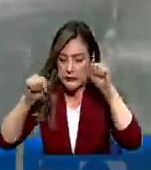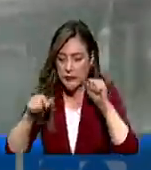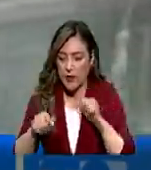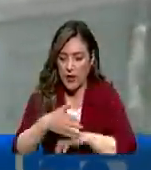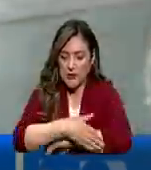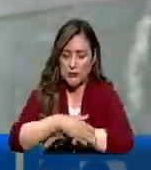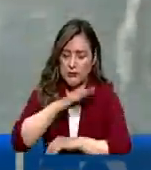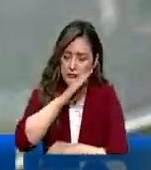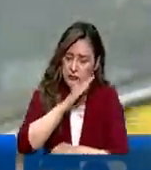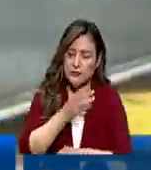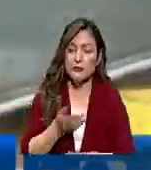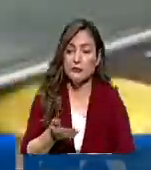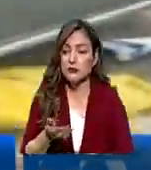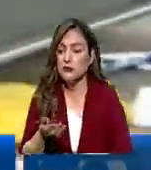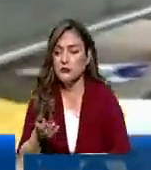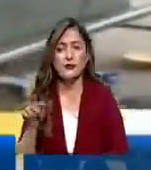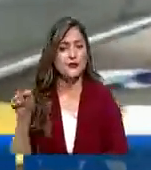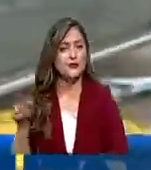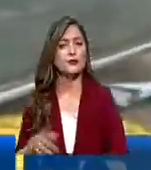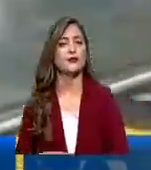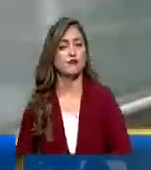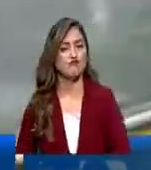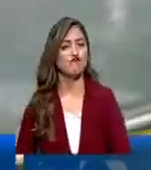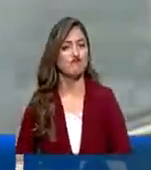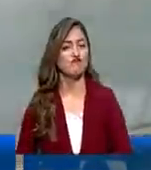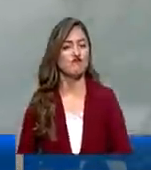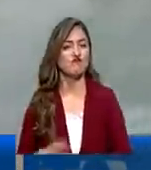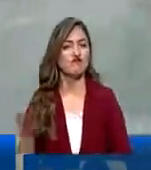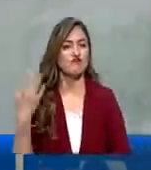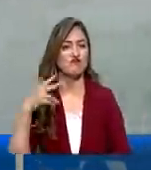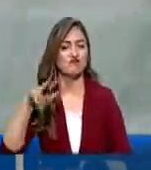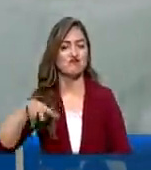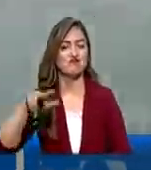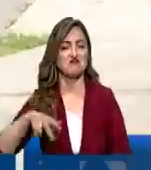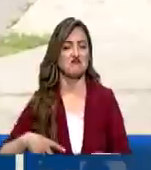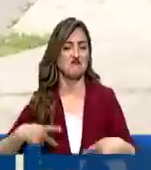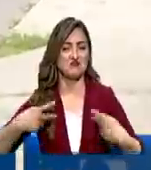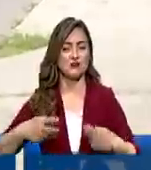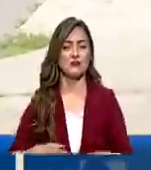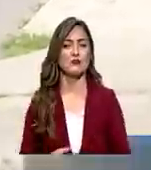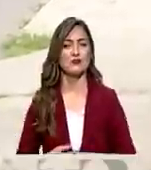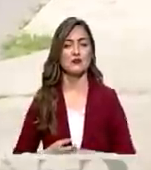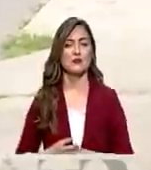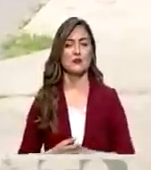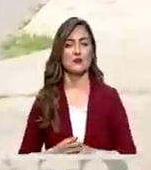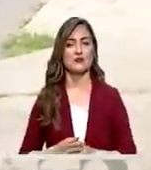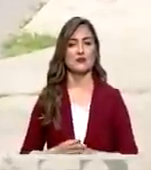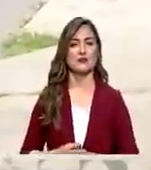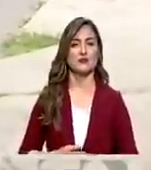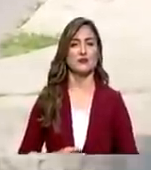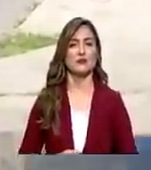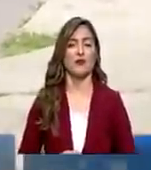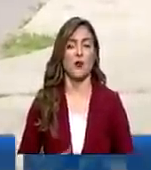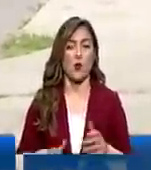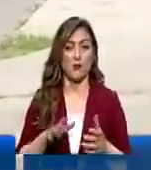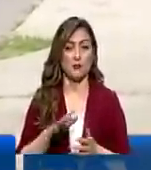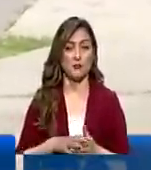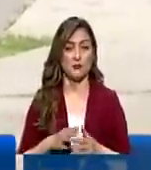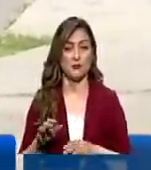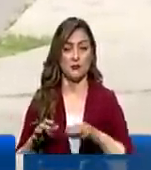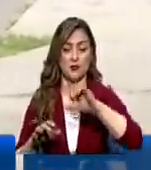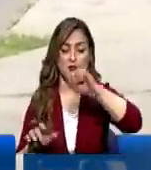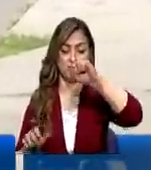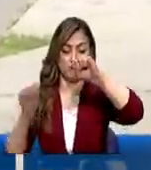de la calle. Según los moradores, él lleva viviendo ahí desde hace 3 meses. El señor saca la basura y va poniendo dentro